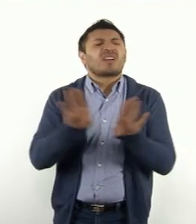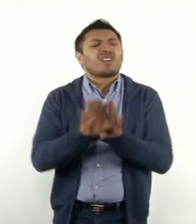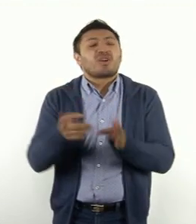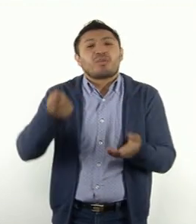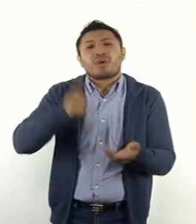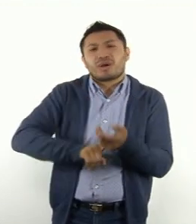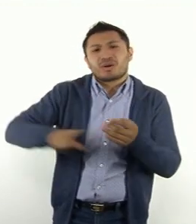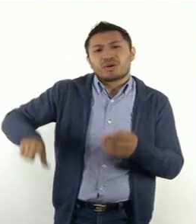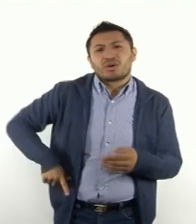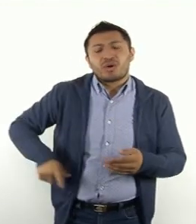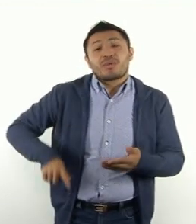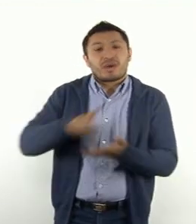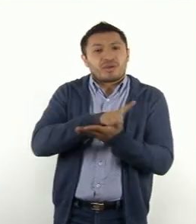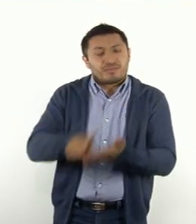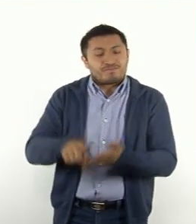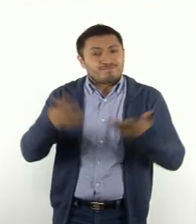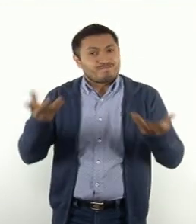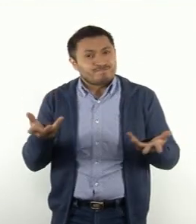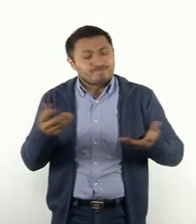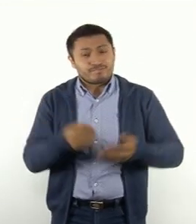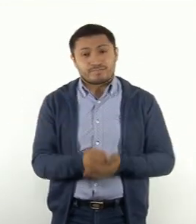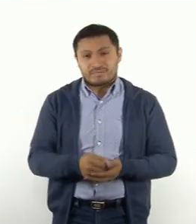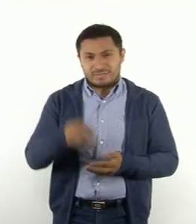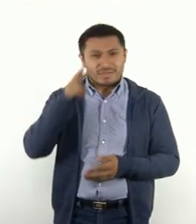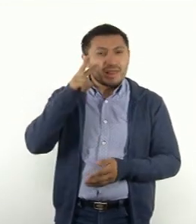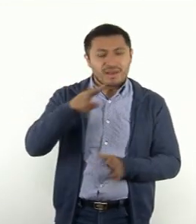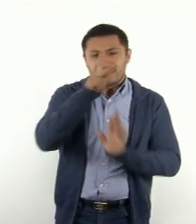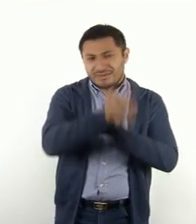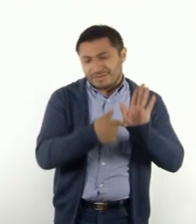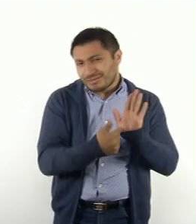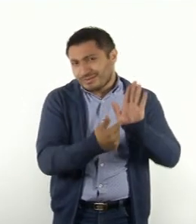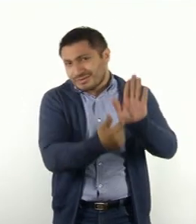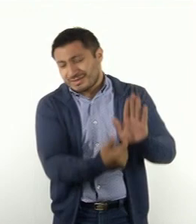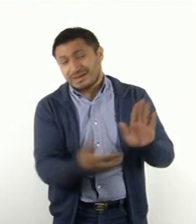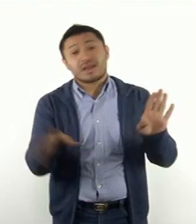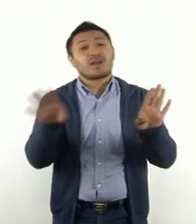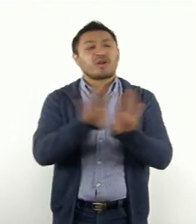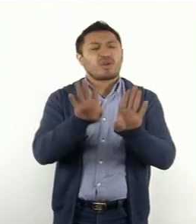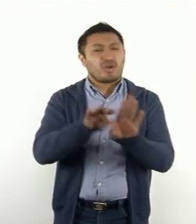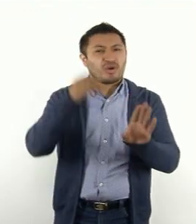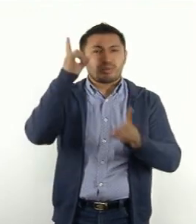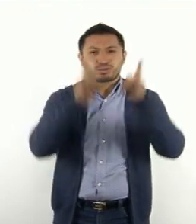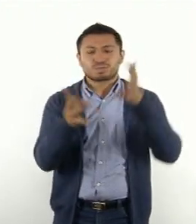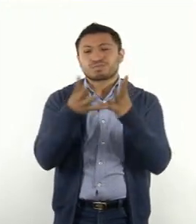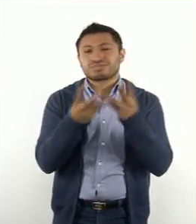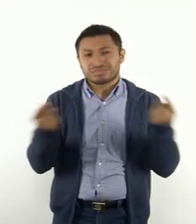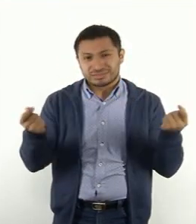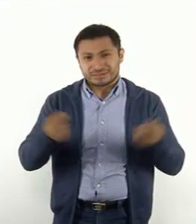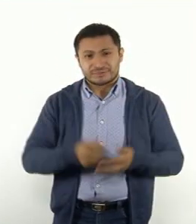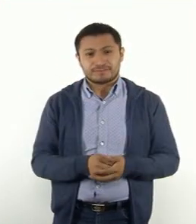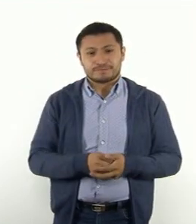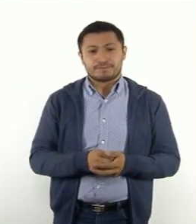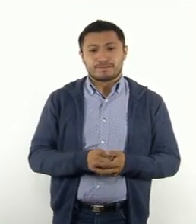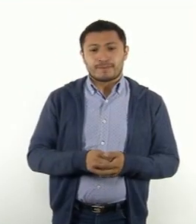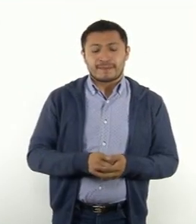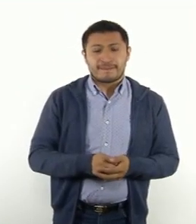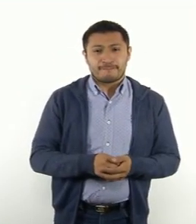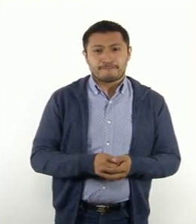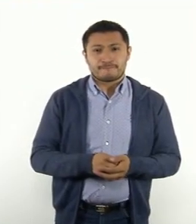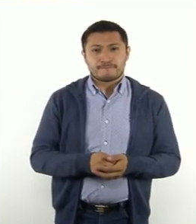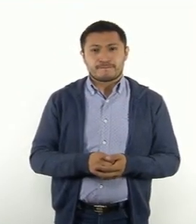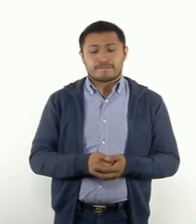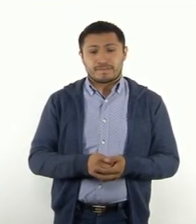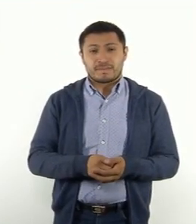Derecho? Veamos y escuchemos el siguiente video para disipar nuestra duda. ¿Qué tipo de